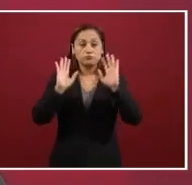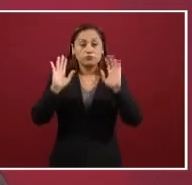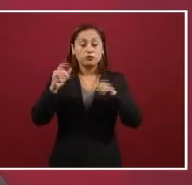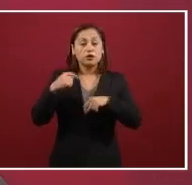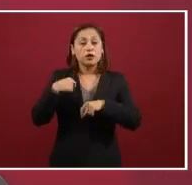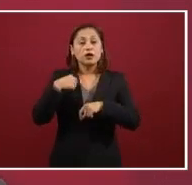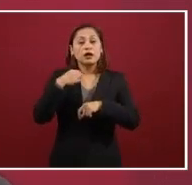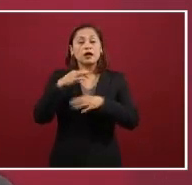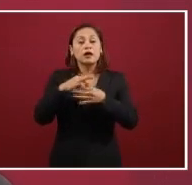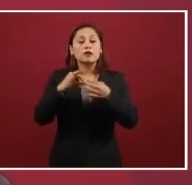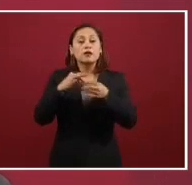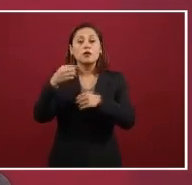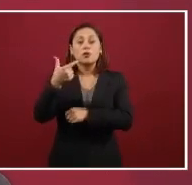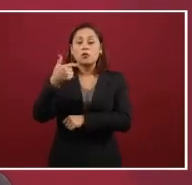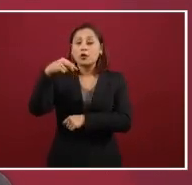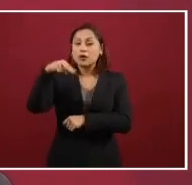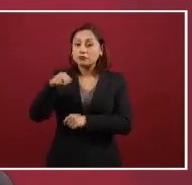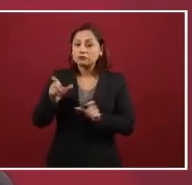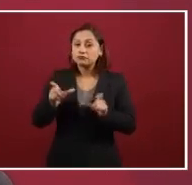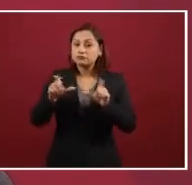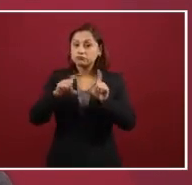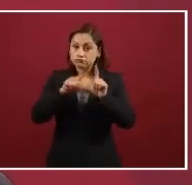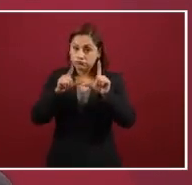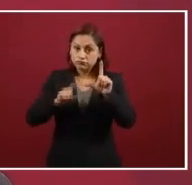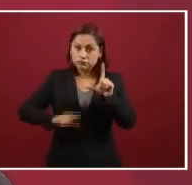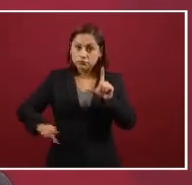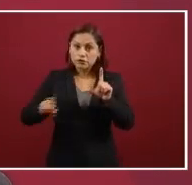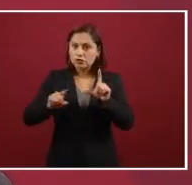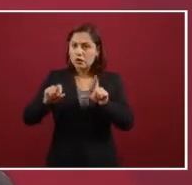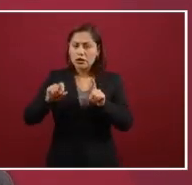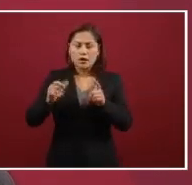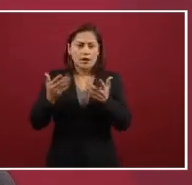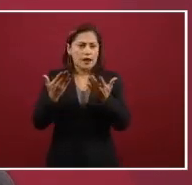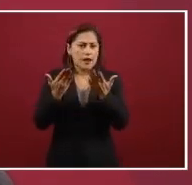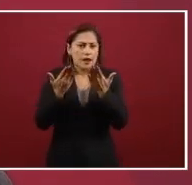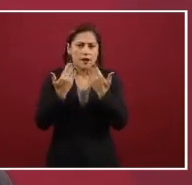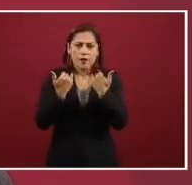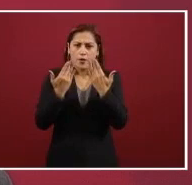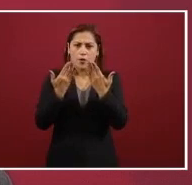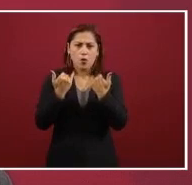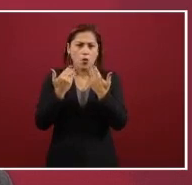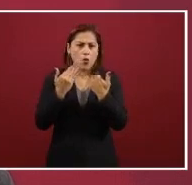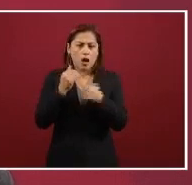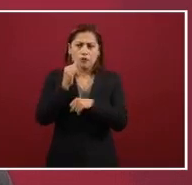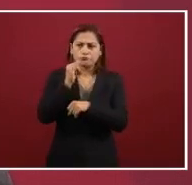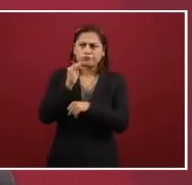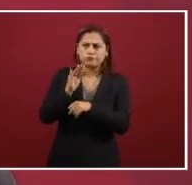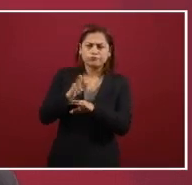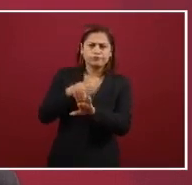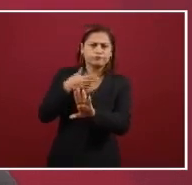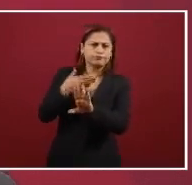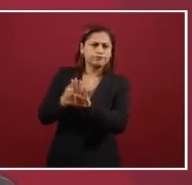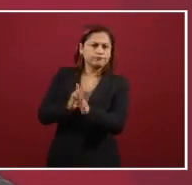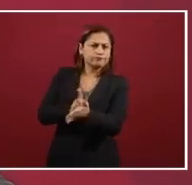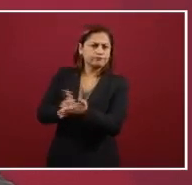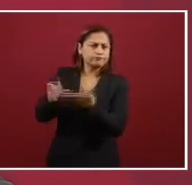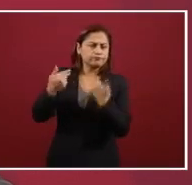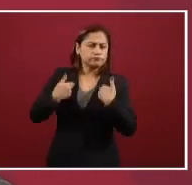ningún acto que haya conducido a un problema respecto a derechos humanos de